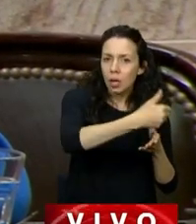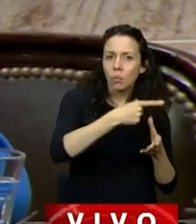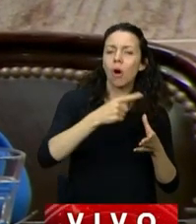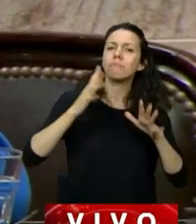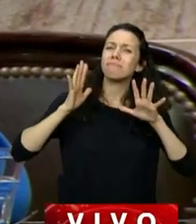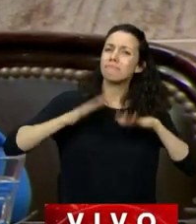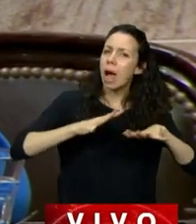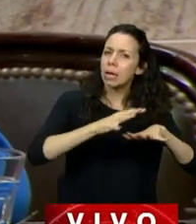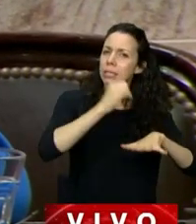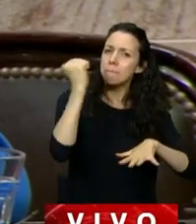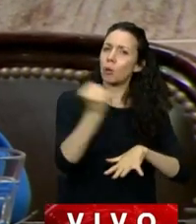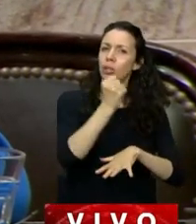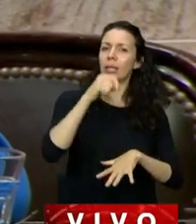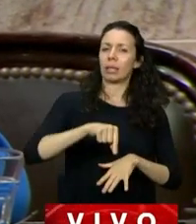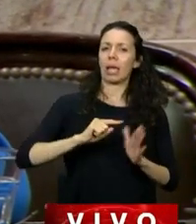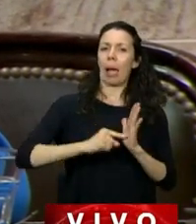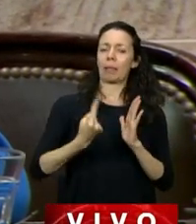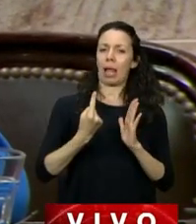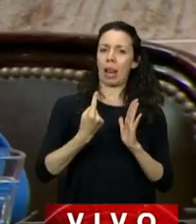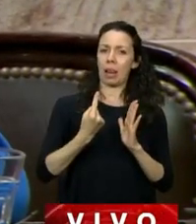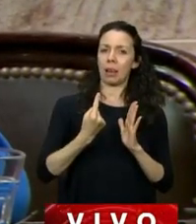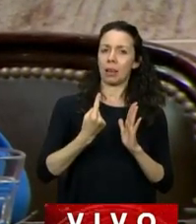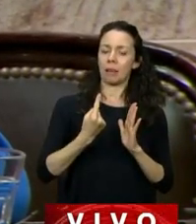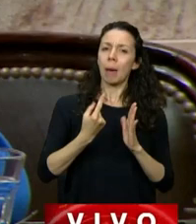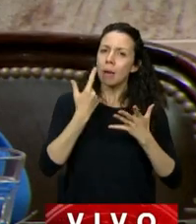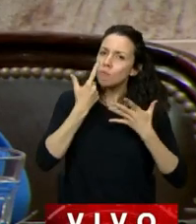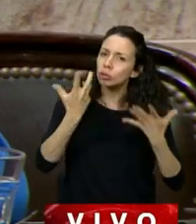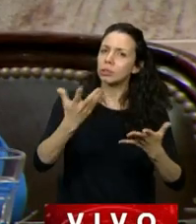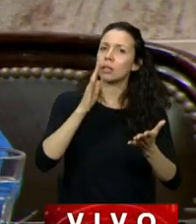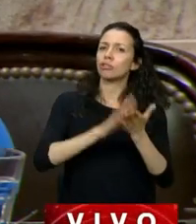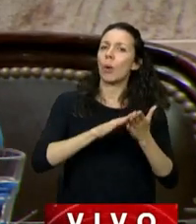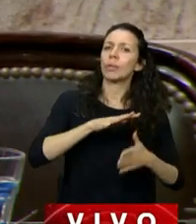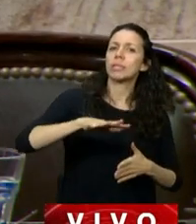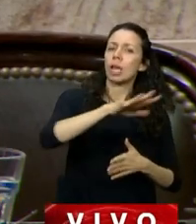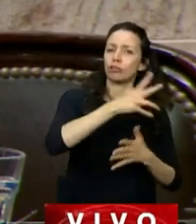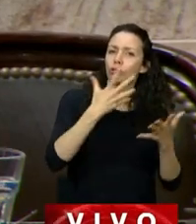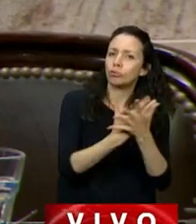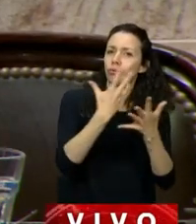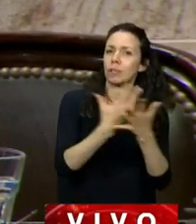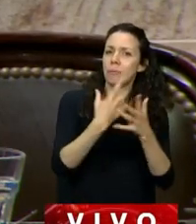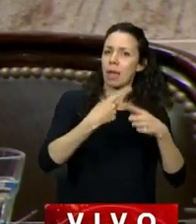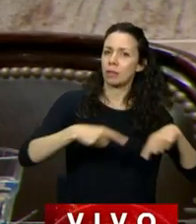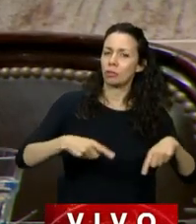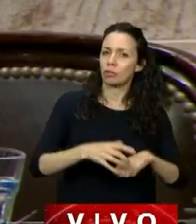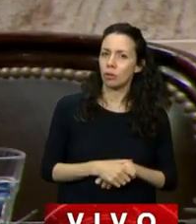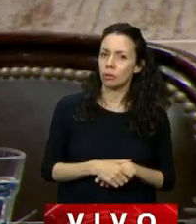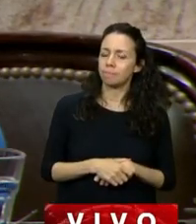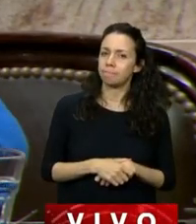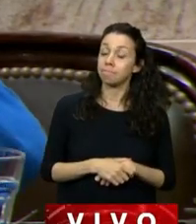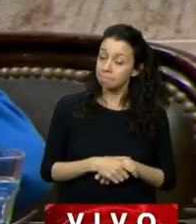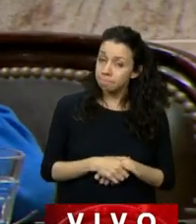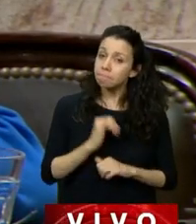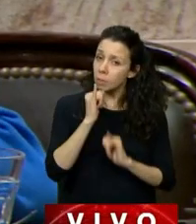para visibilizar la problemática del sector qué está pasando